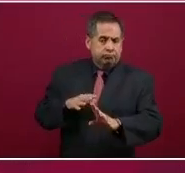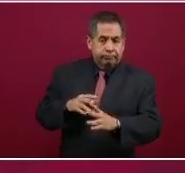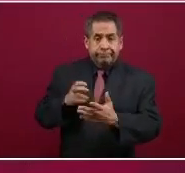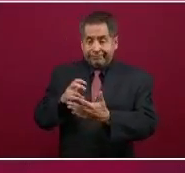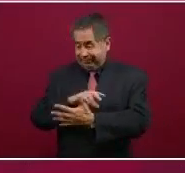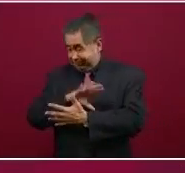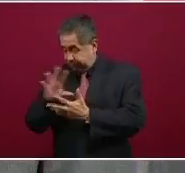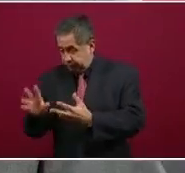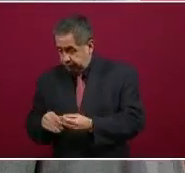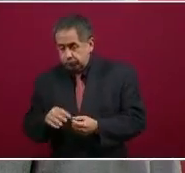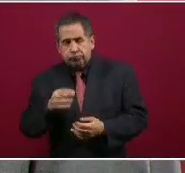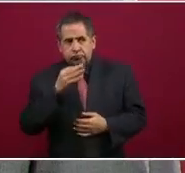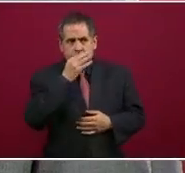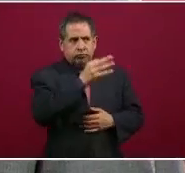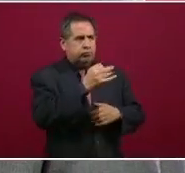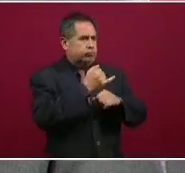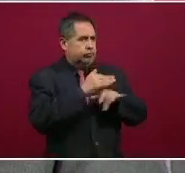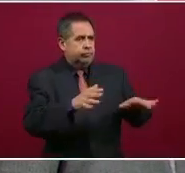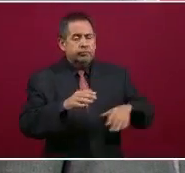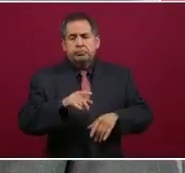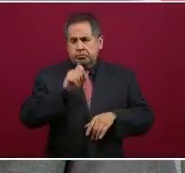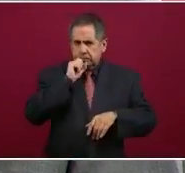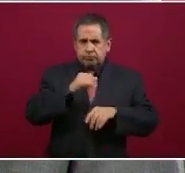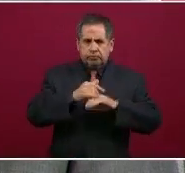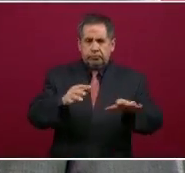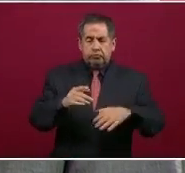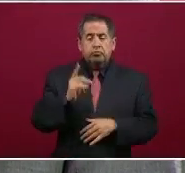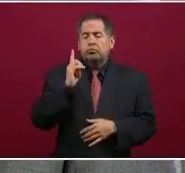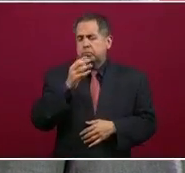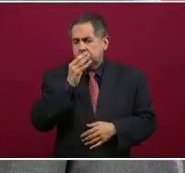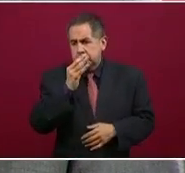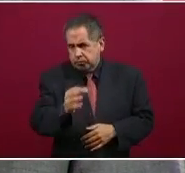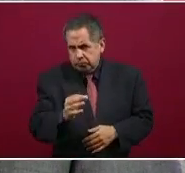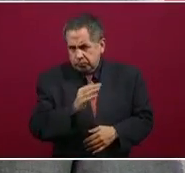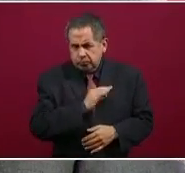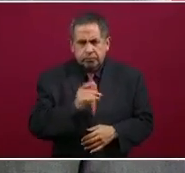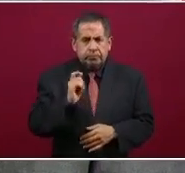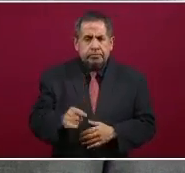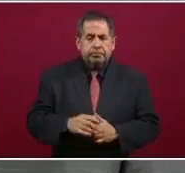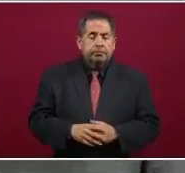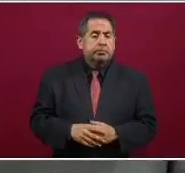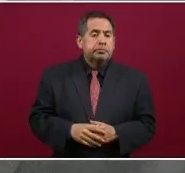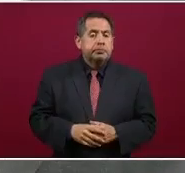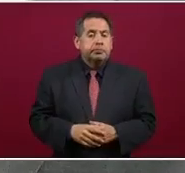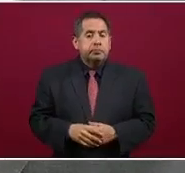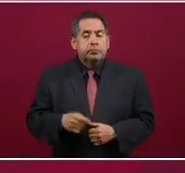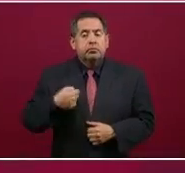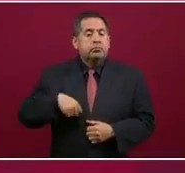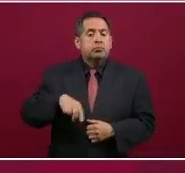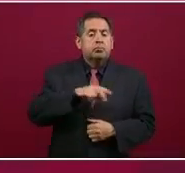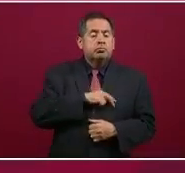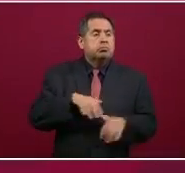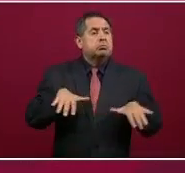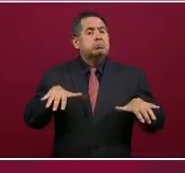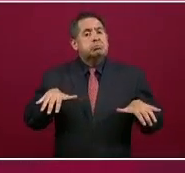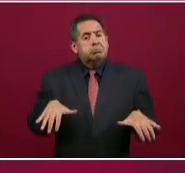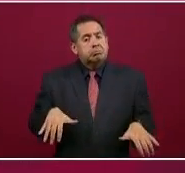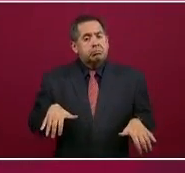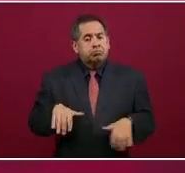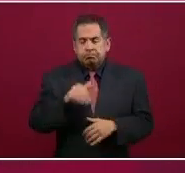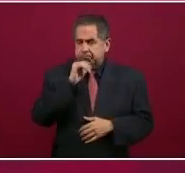informar. Lo que sí les puedo adelantar es que no nos hemos quedado con los brazos